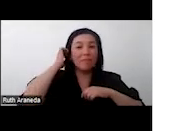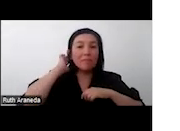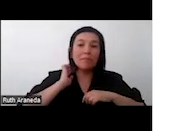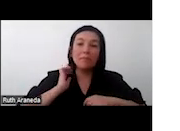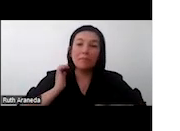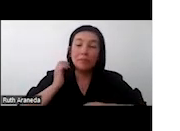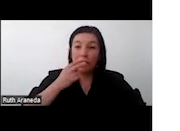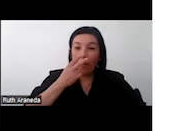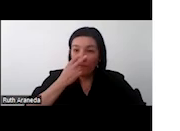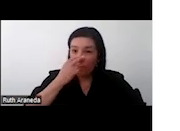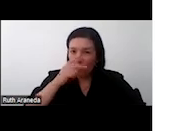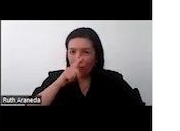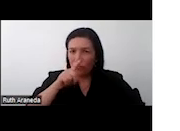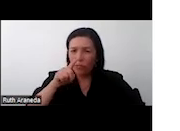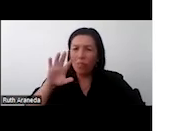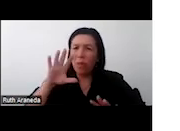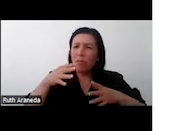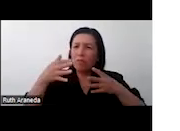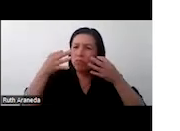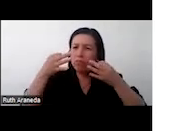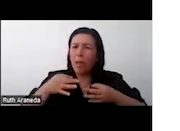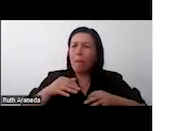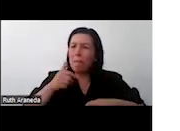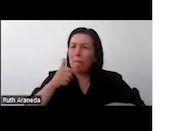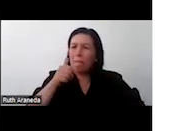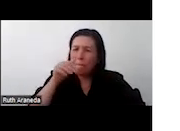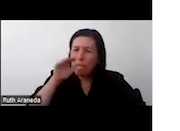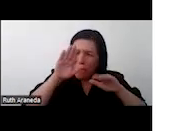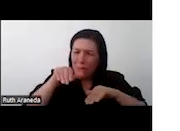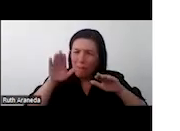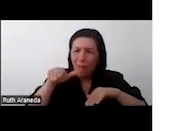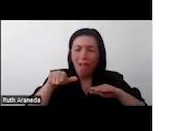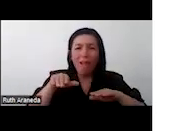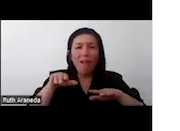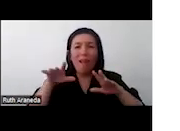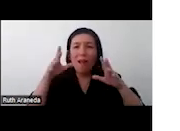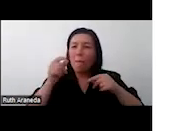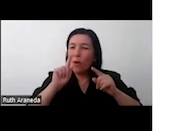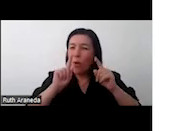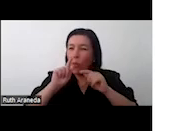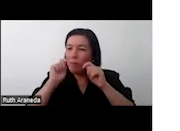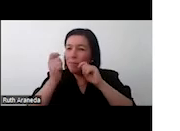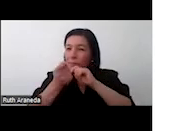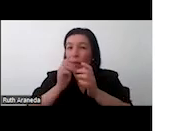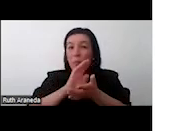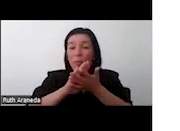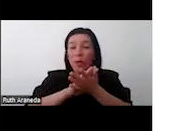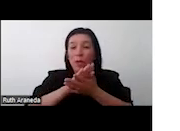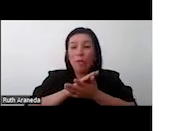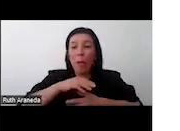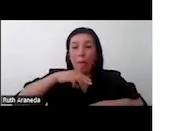si ustedes se dan cuenta, son prácticamente las mismas aves que están, pero hay ciertas variaciones. En el caso del